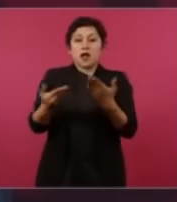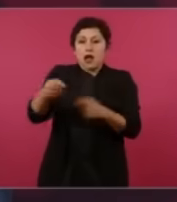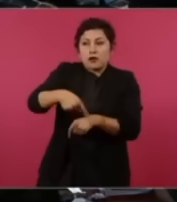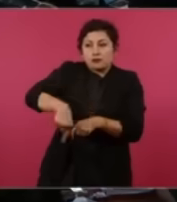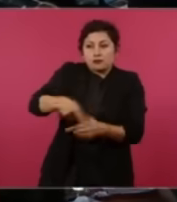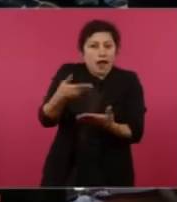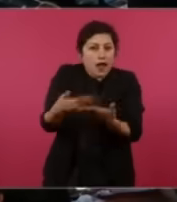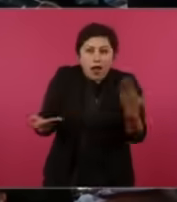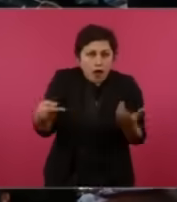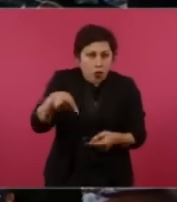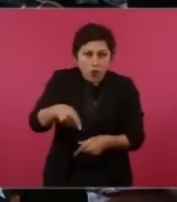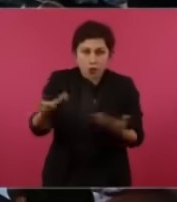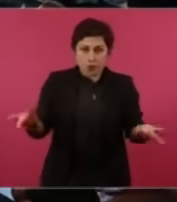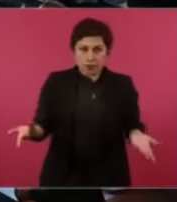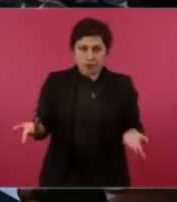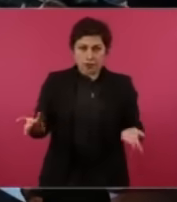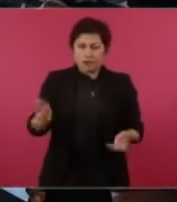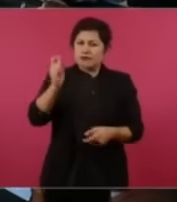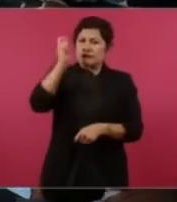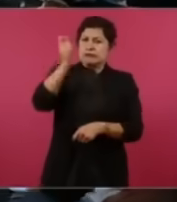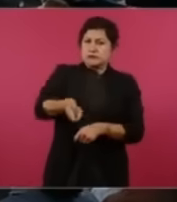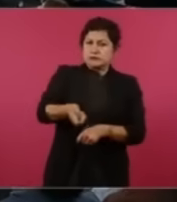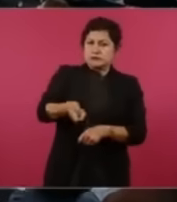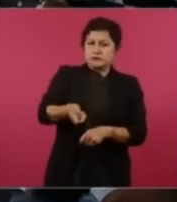Y eso es la transformación.